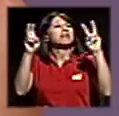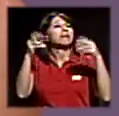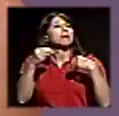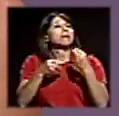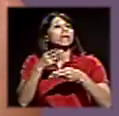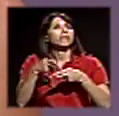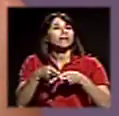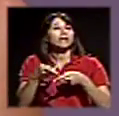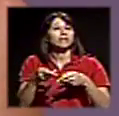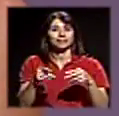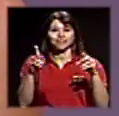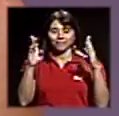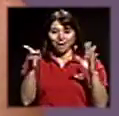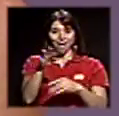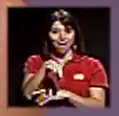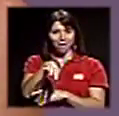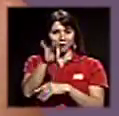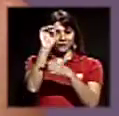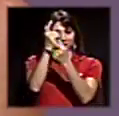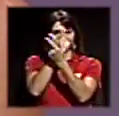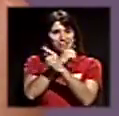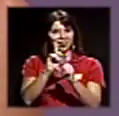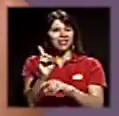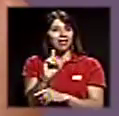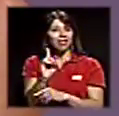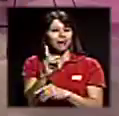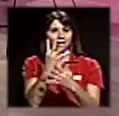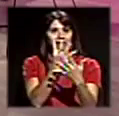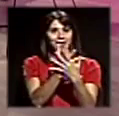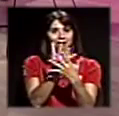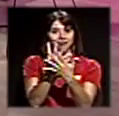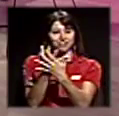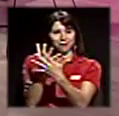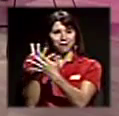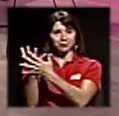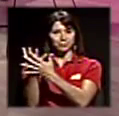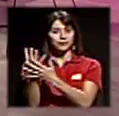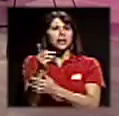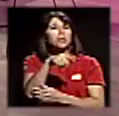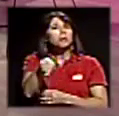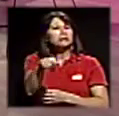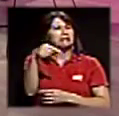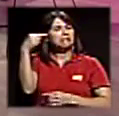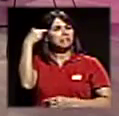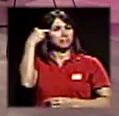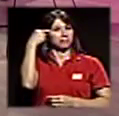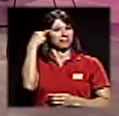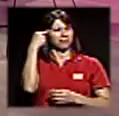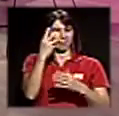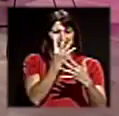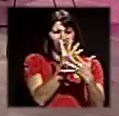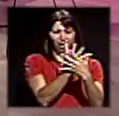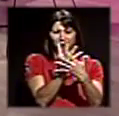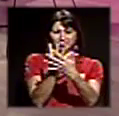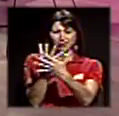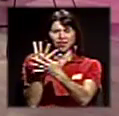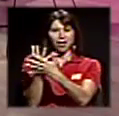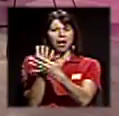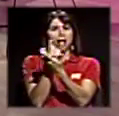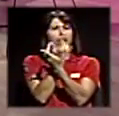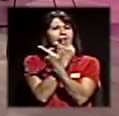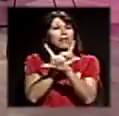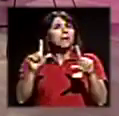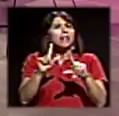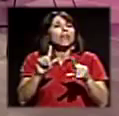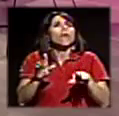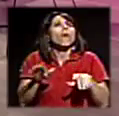llamado Encontrando Libertad en las Cárceles. Y ustedes se preguntarán cómo uno encuentra libertad en una cárcel.